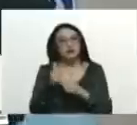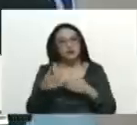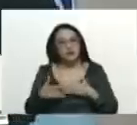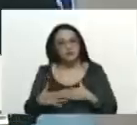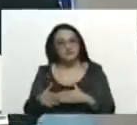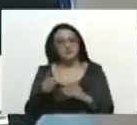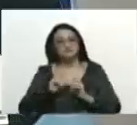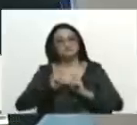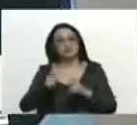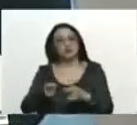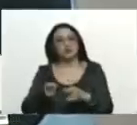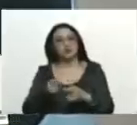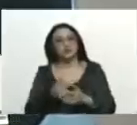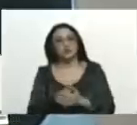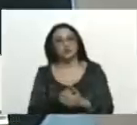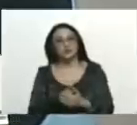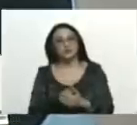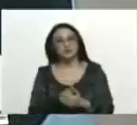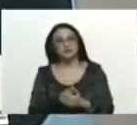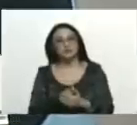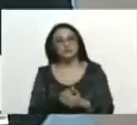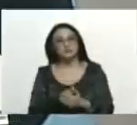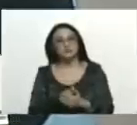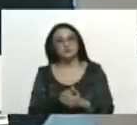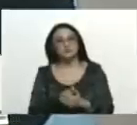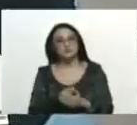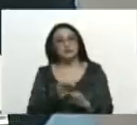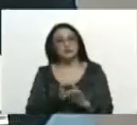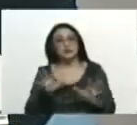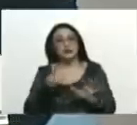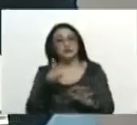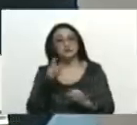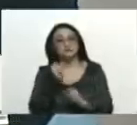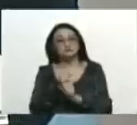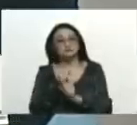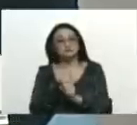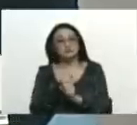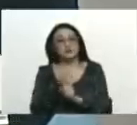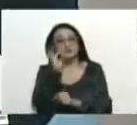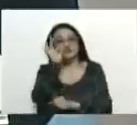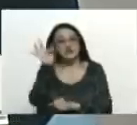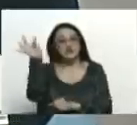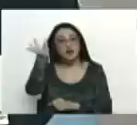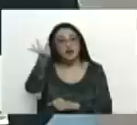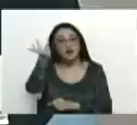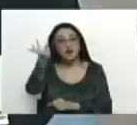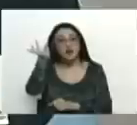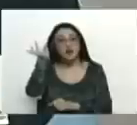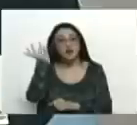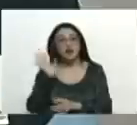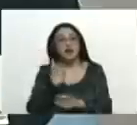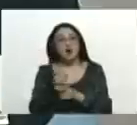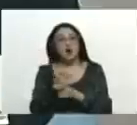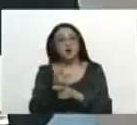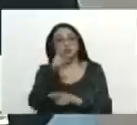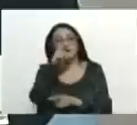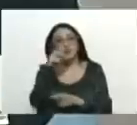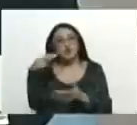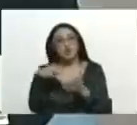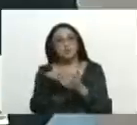de nuestra designación en esta delicada tarea como fiscal general de la república en agosto del año